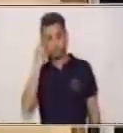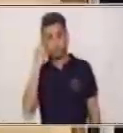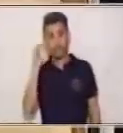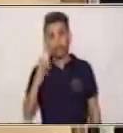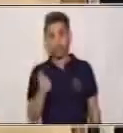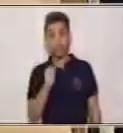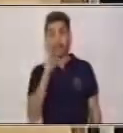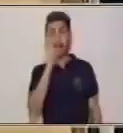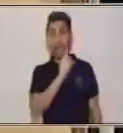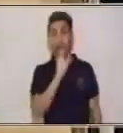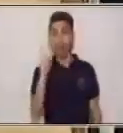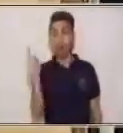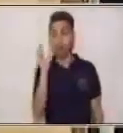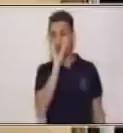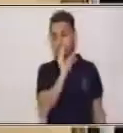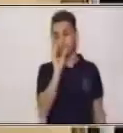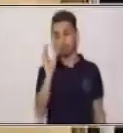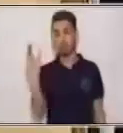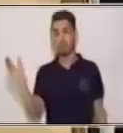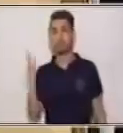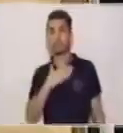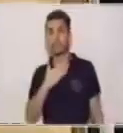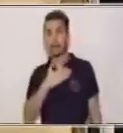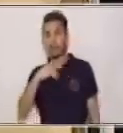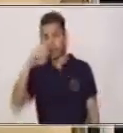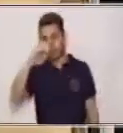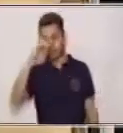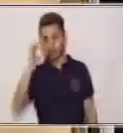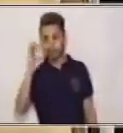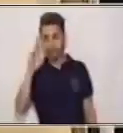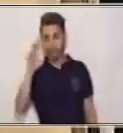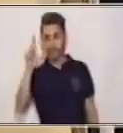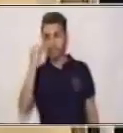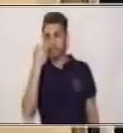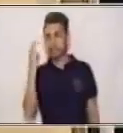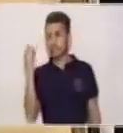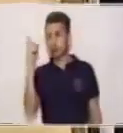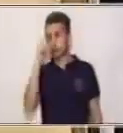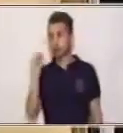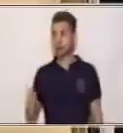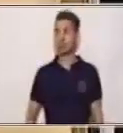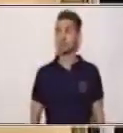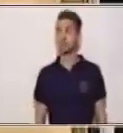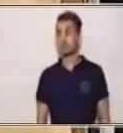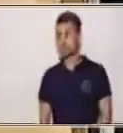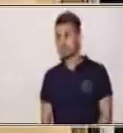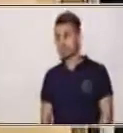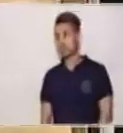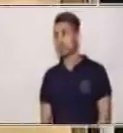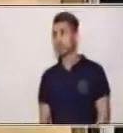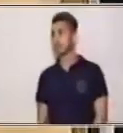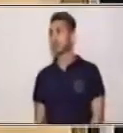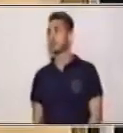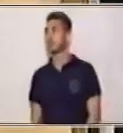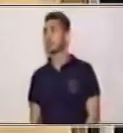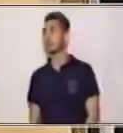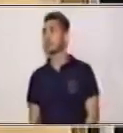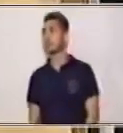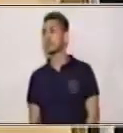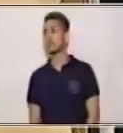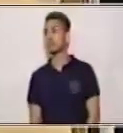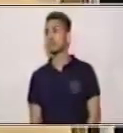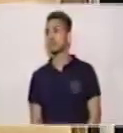tercios. ¡Excelente! ¿Estás aprendiendo en casa? ¡Muy bien! Vamos ahora a